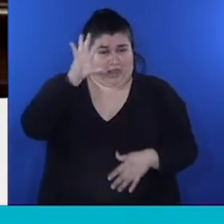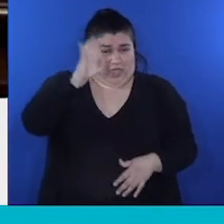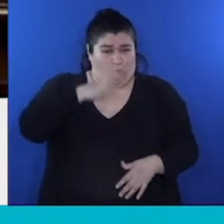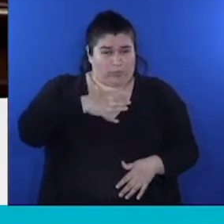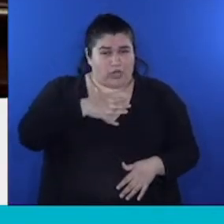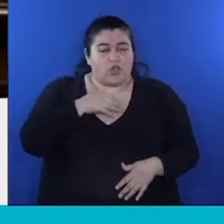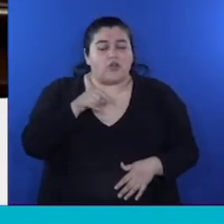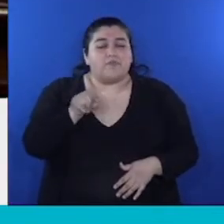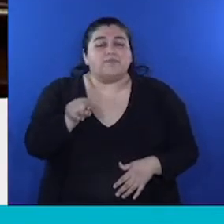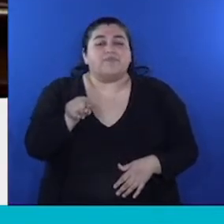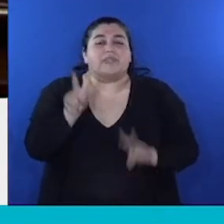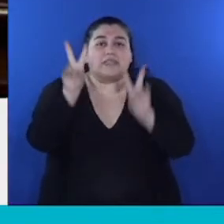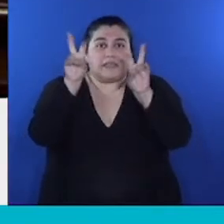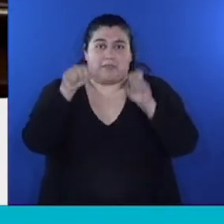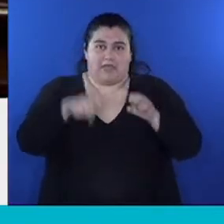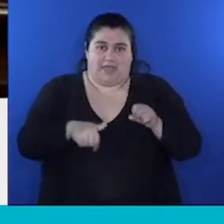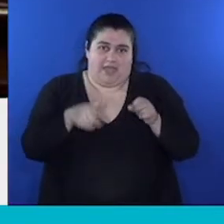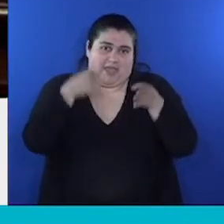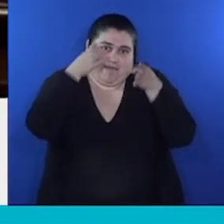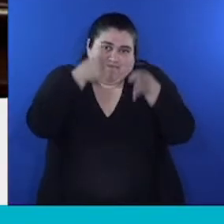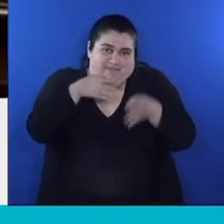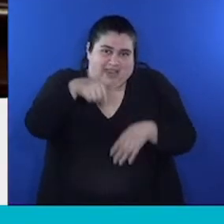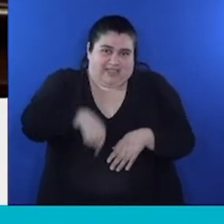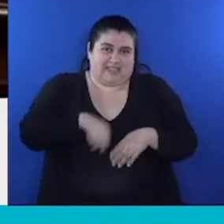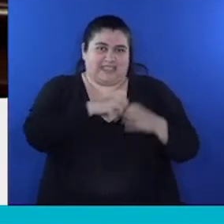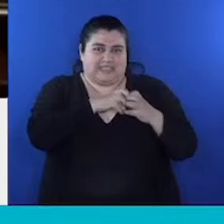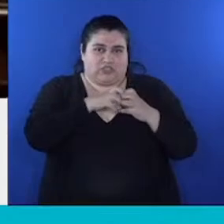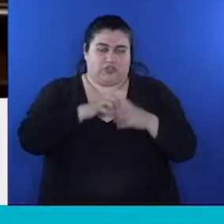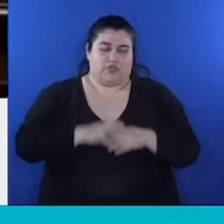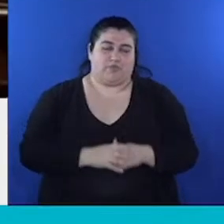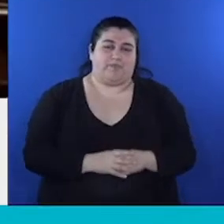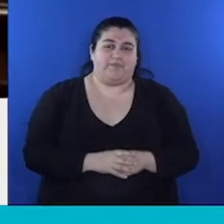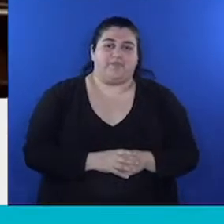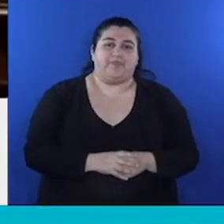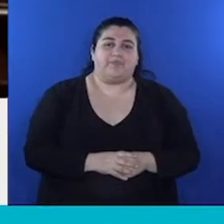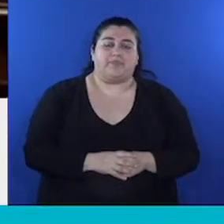eje de esta sesión. En primer lugar,